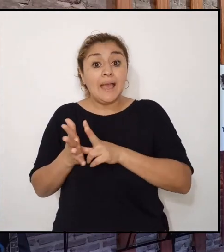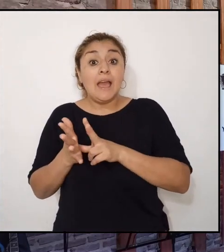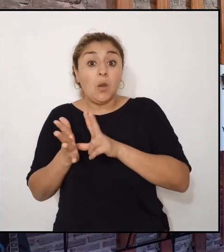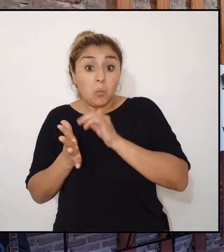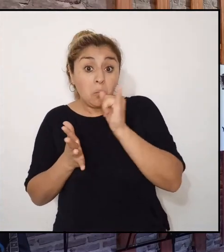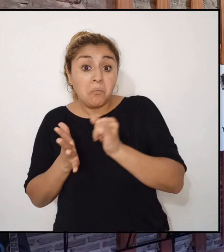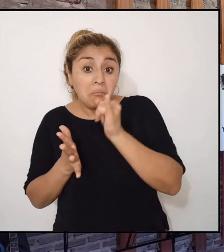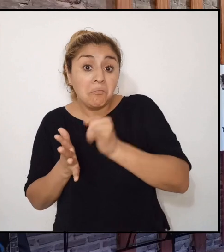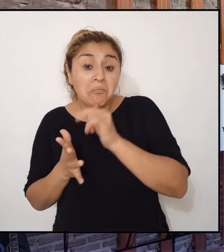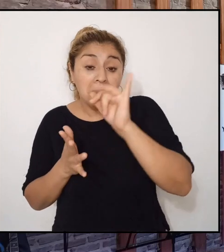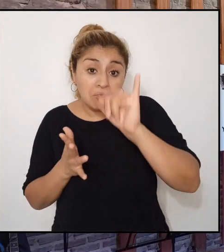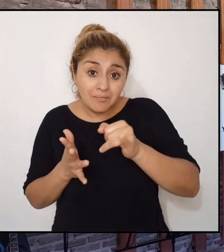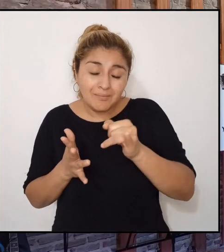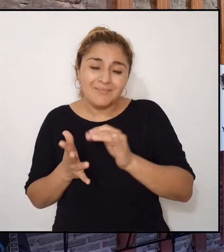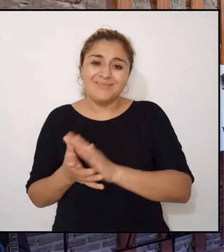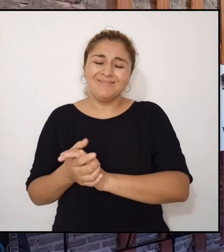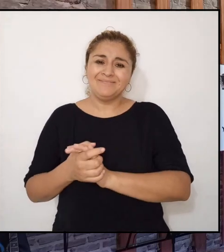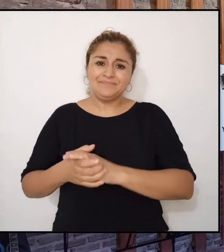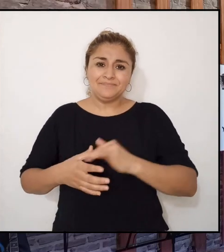al Señor que se lo ore.